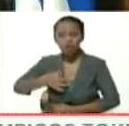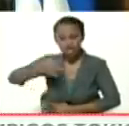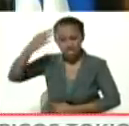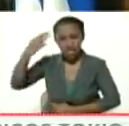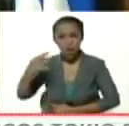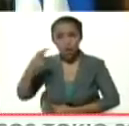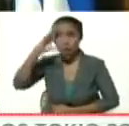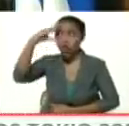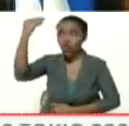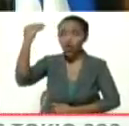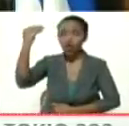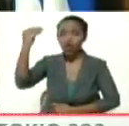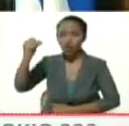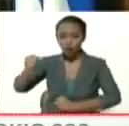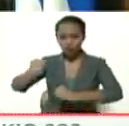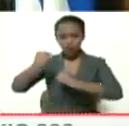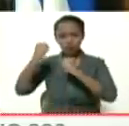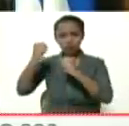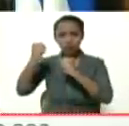Dios Todopoderoso